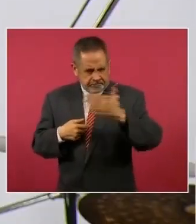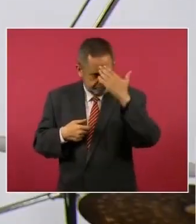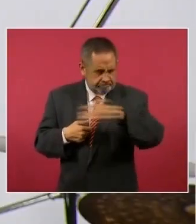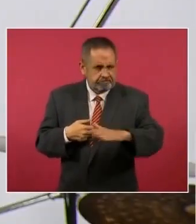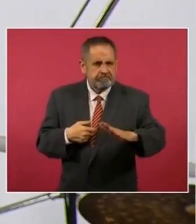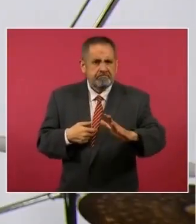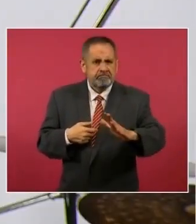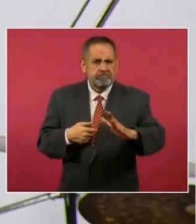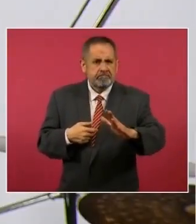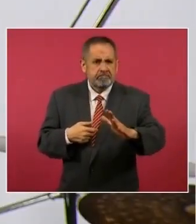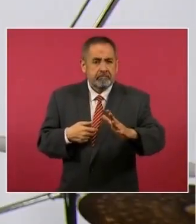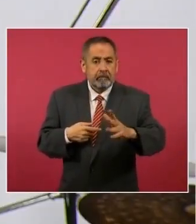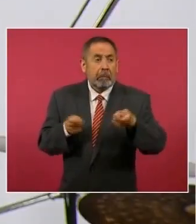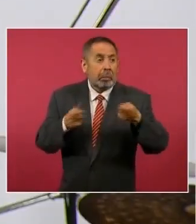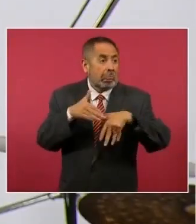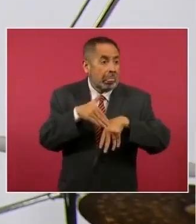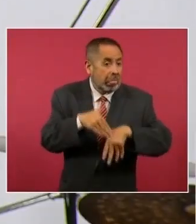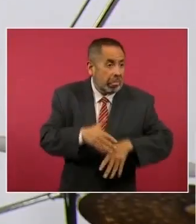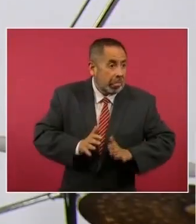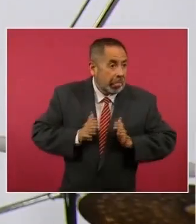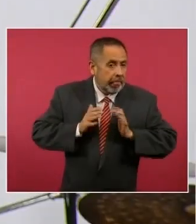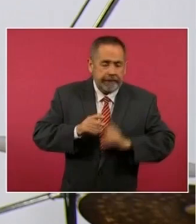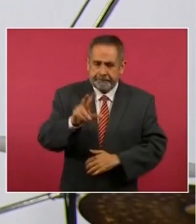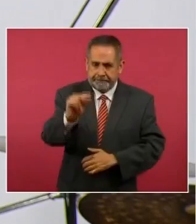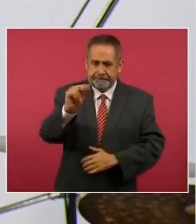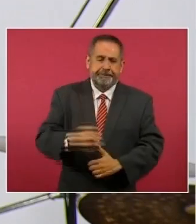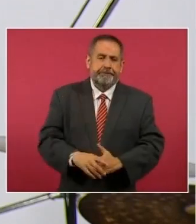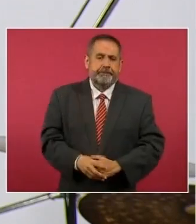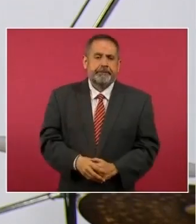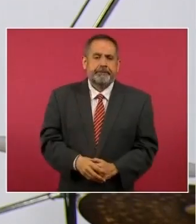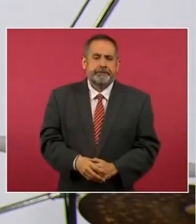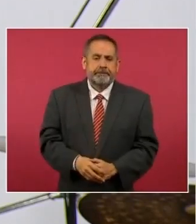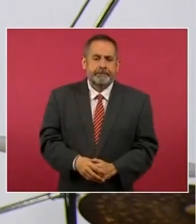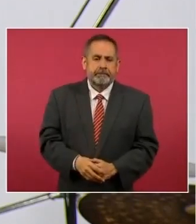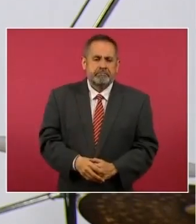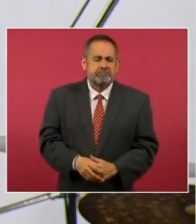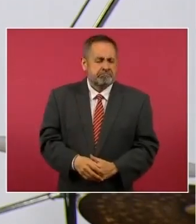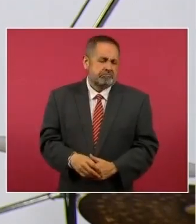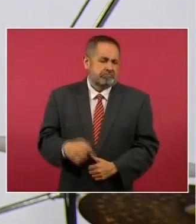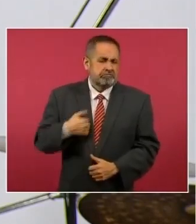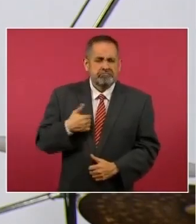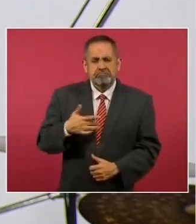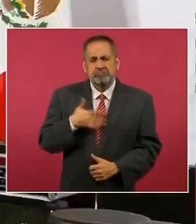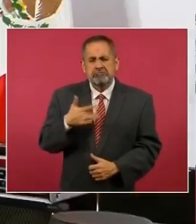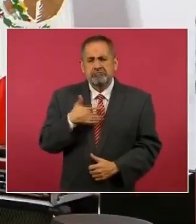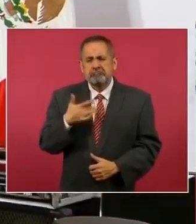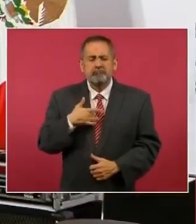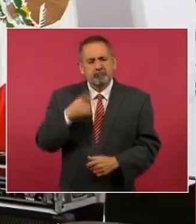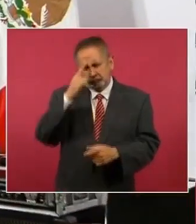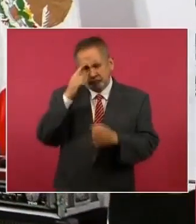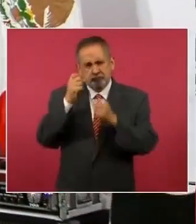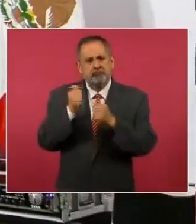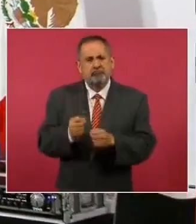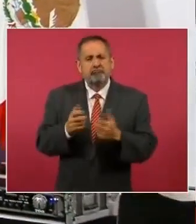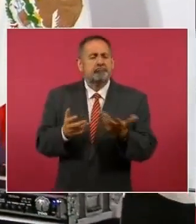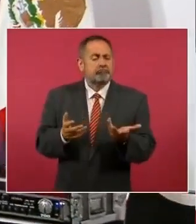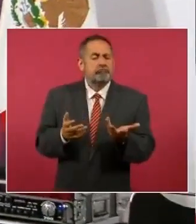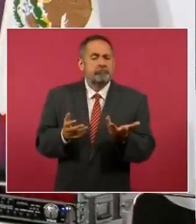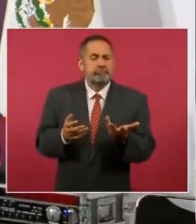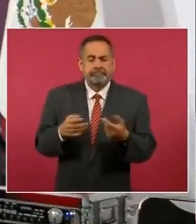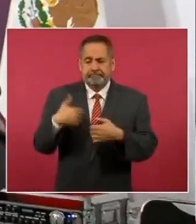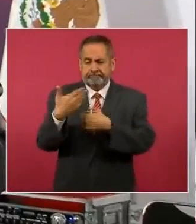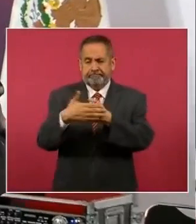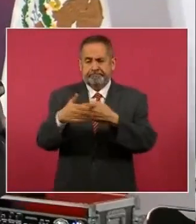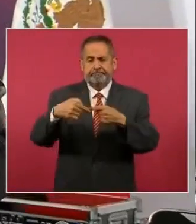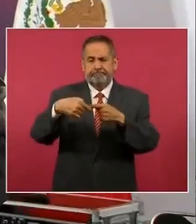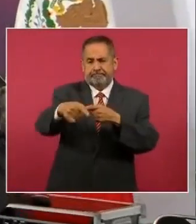presidente, por estrategia de comunicación política, ataca la credibilidad del mensajero para desviar la atención